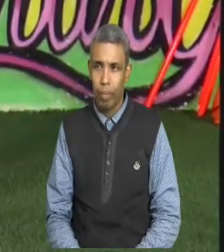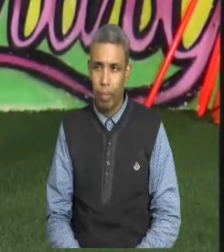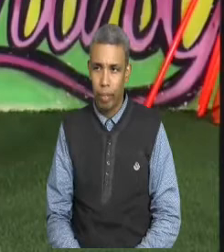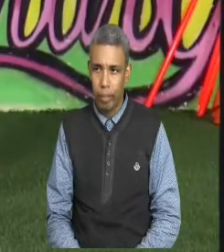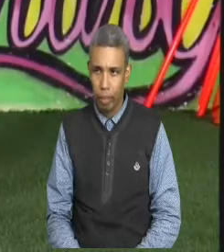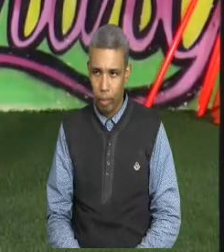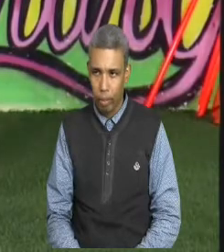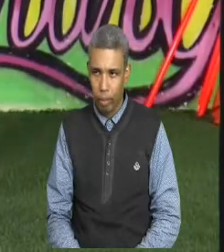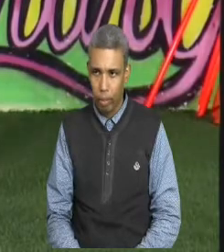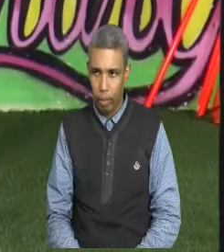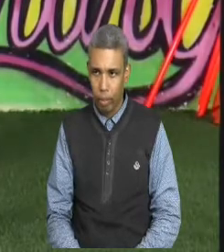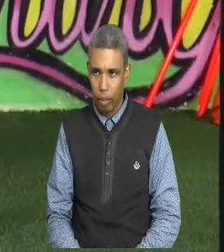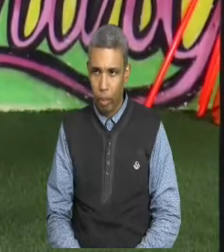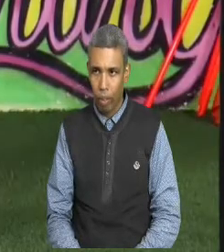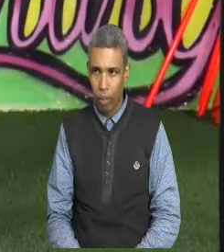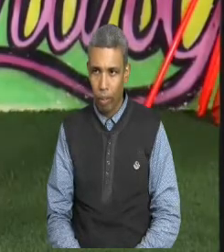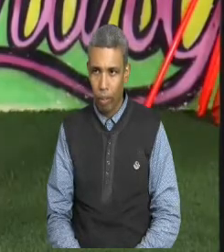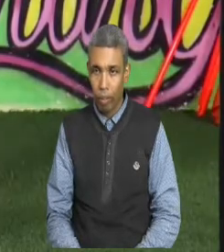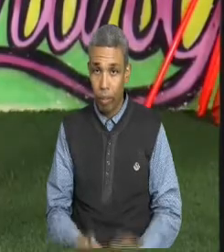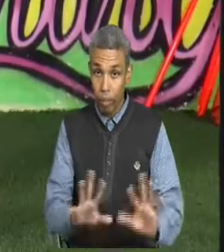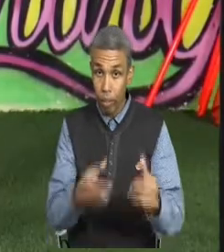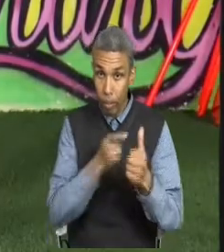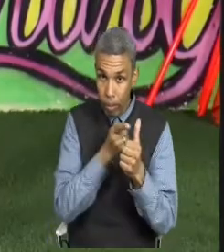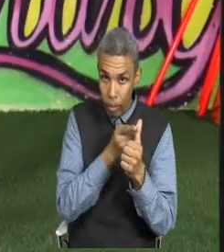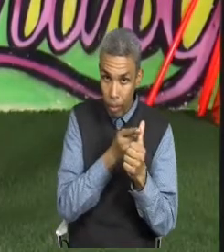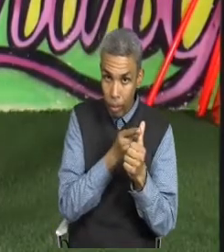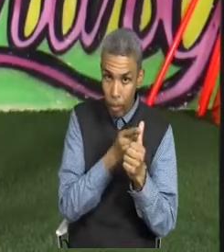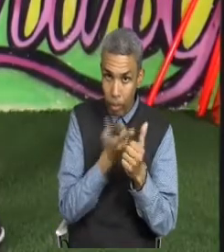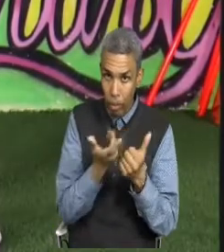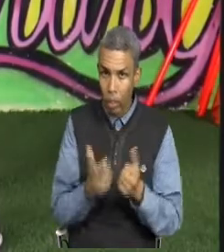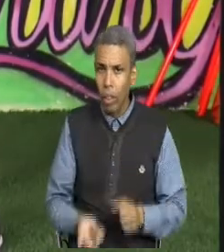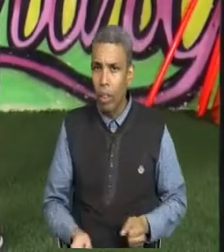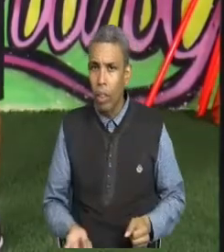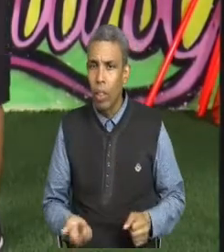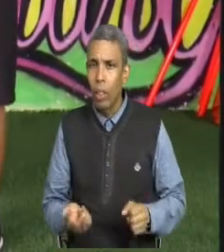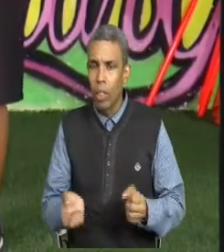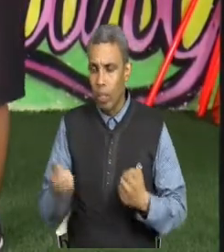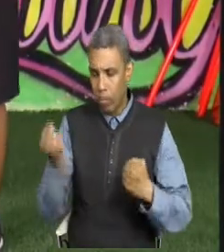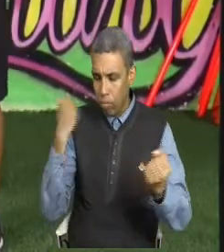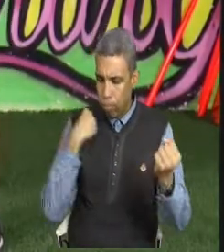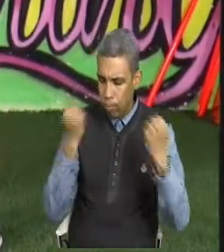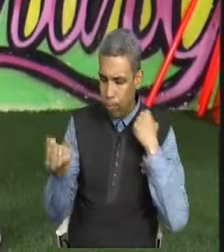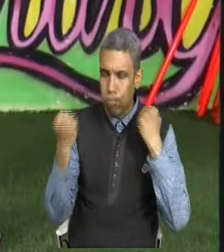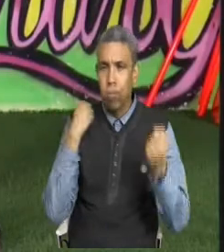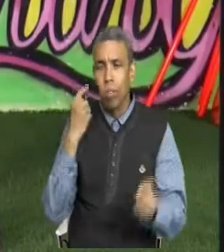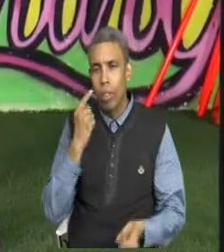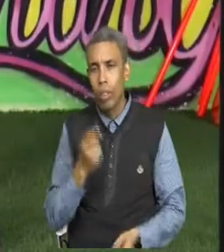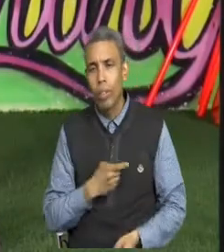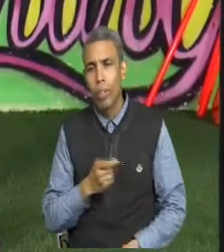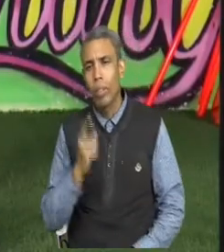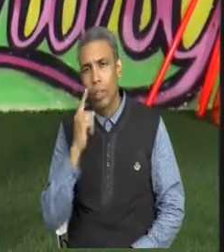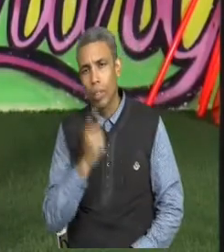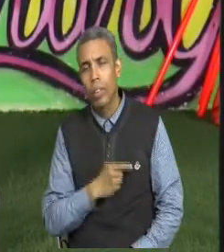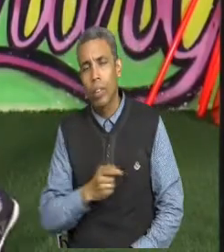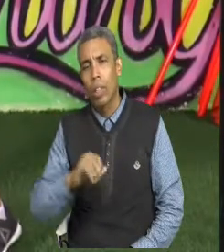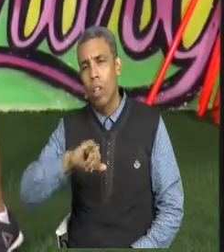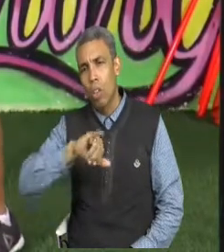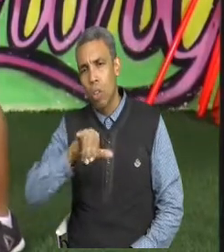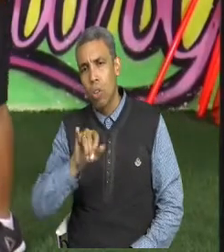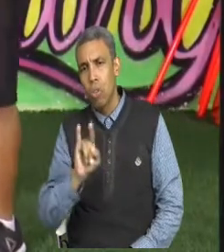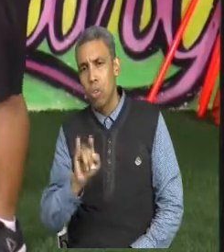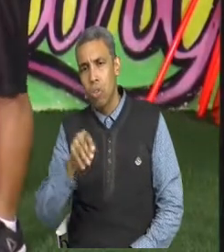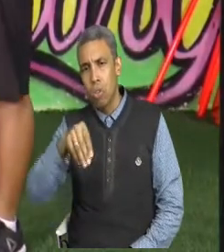bueno, vamos a arrancar con nuestro primer trabajo. Se llaman jumping jack o payasitos, movimientos básicos para iniciar nuestro